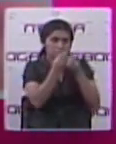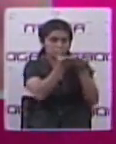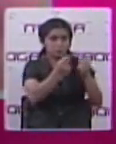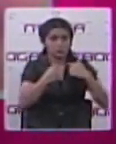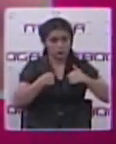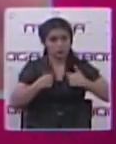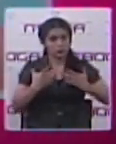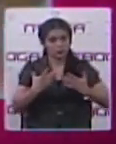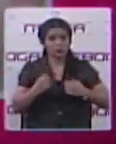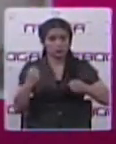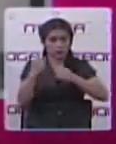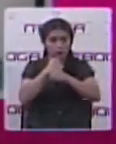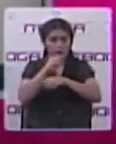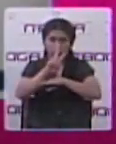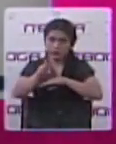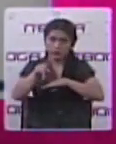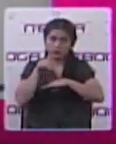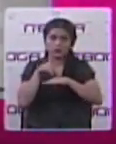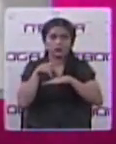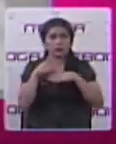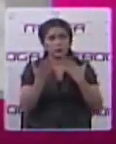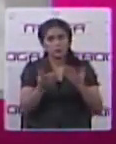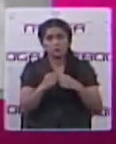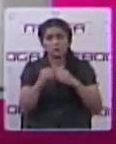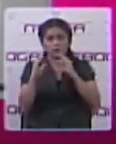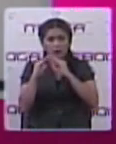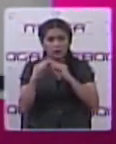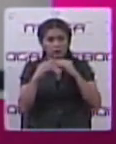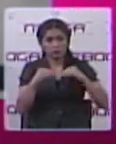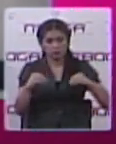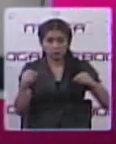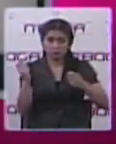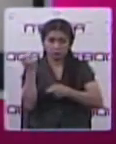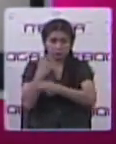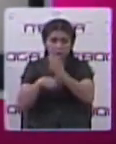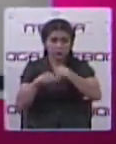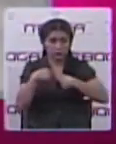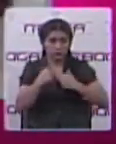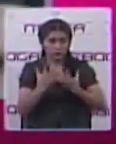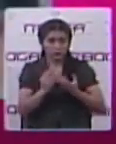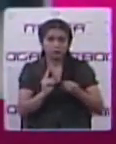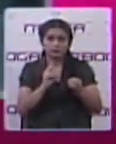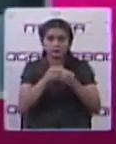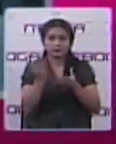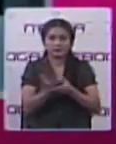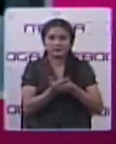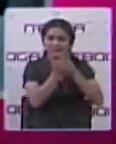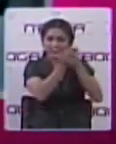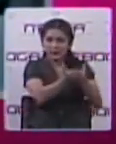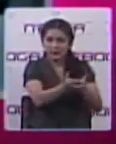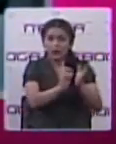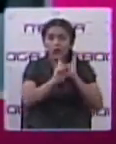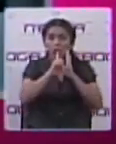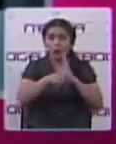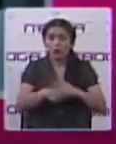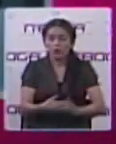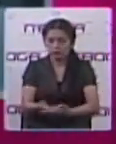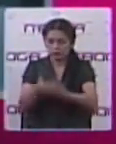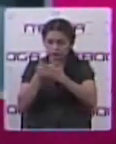como corredor profesional de bienes raíces. Una vez eres admitido, tienes una malla